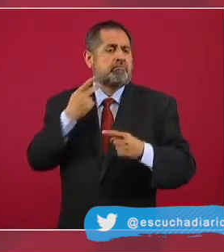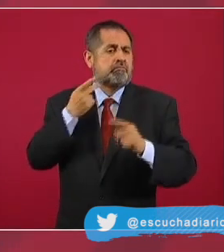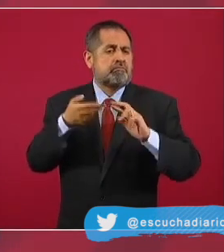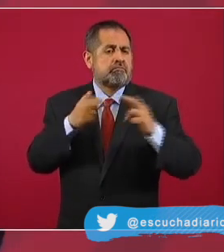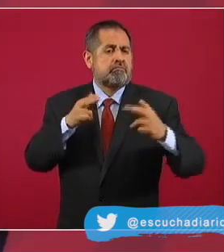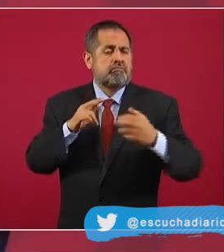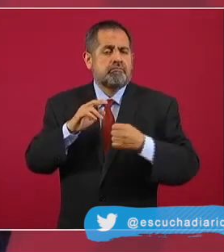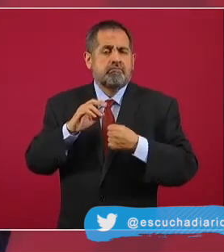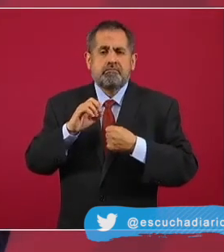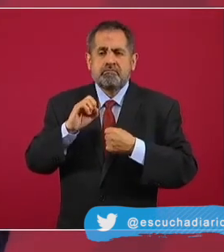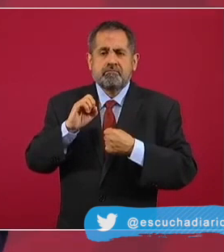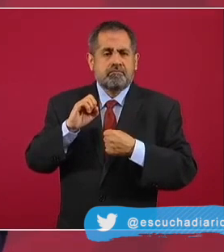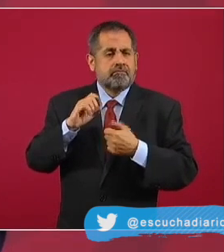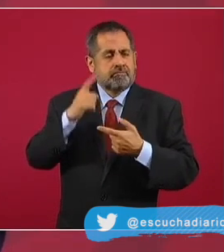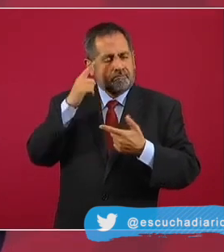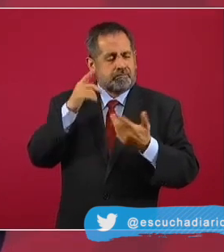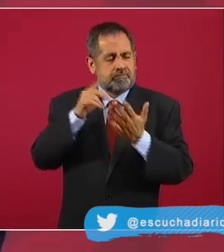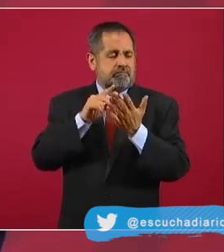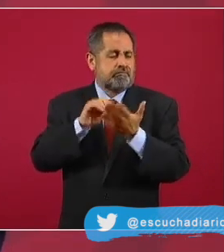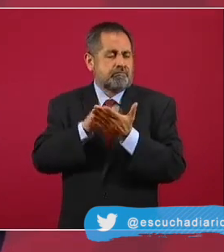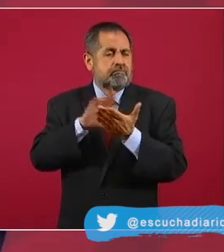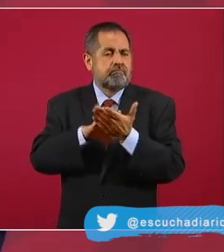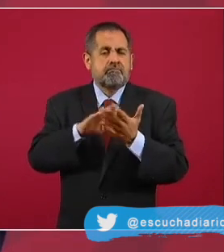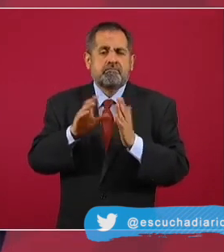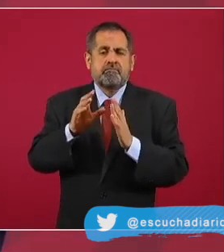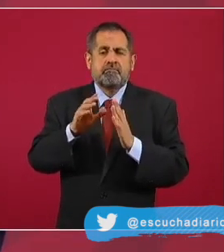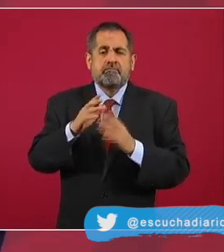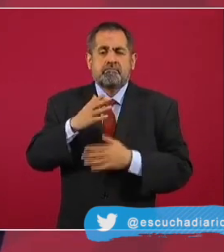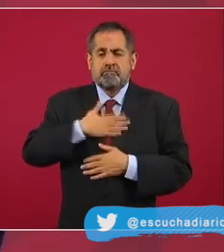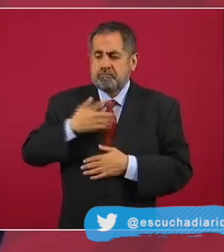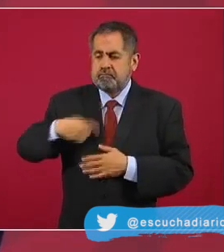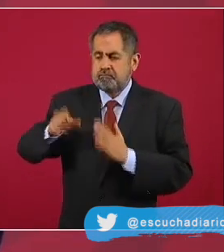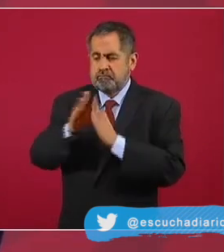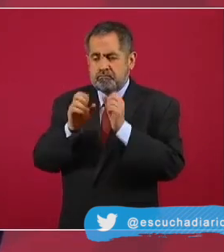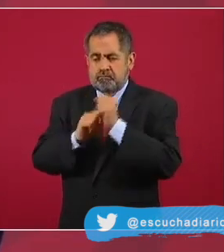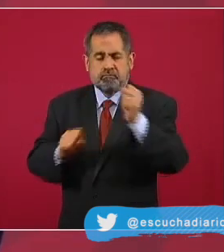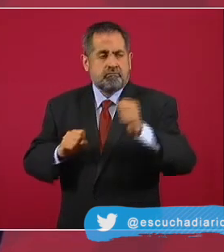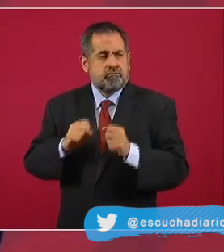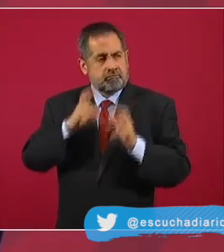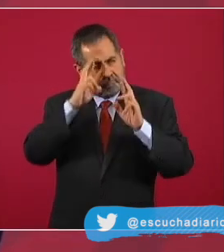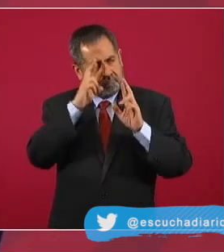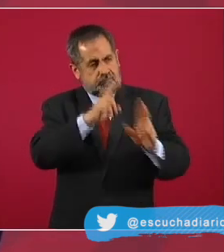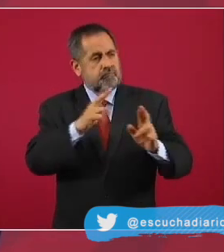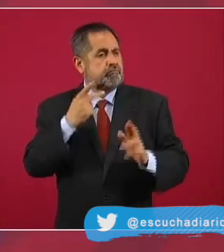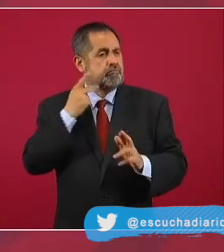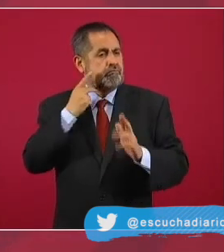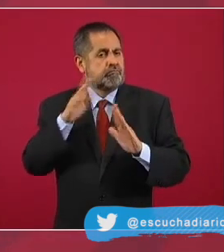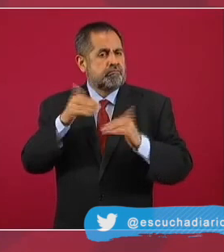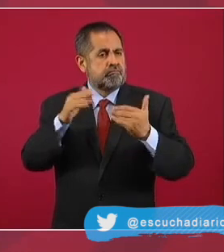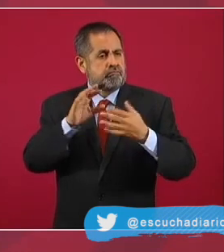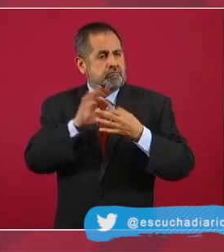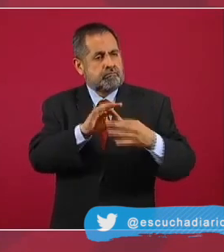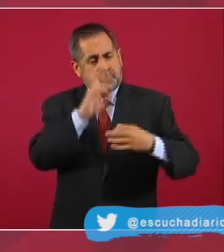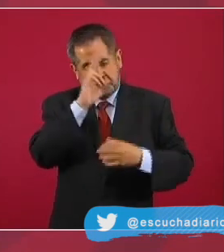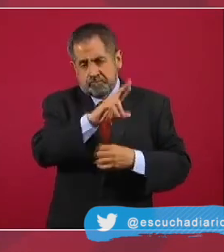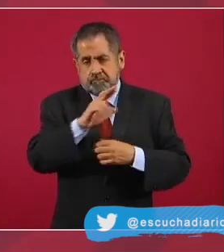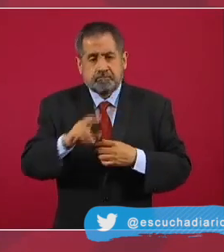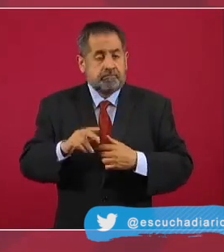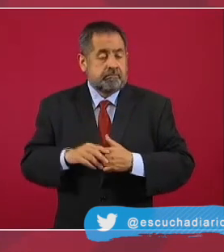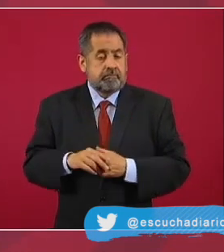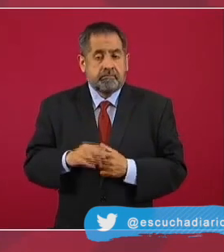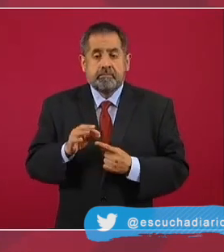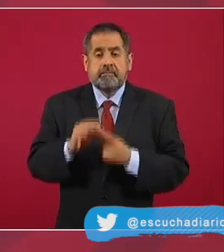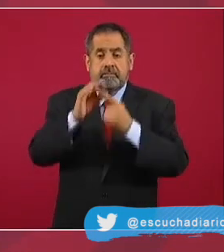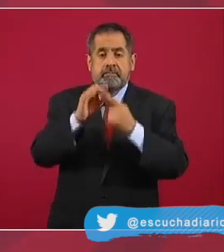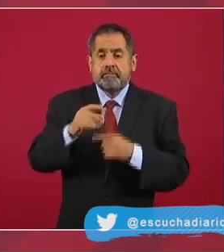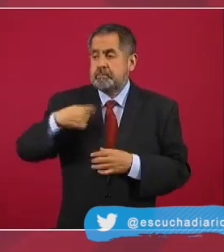exterior establecidos en nuestra Constitución, en especial